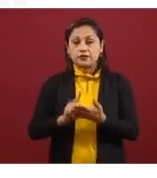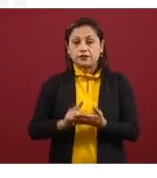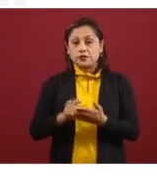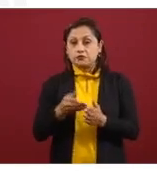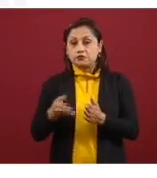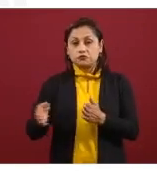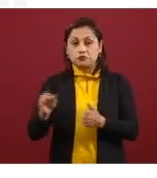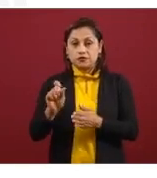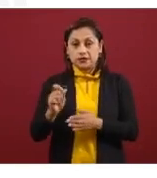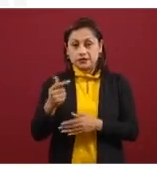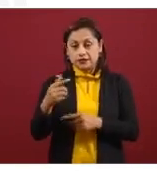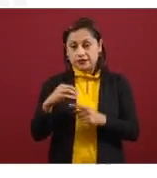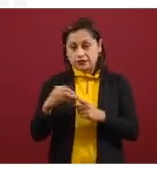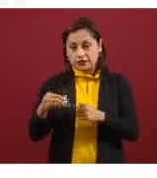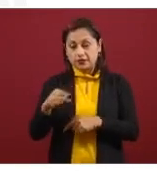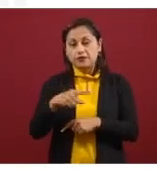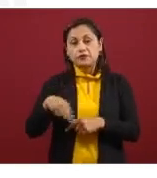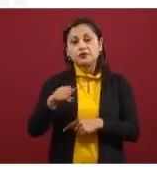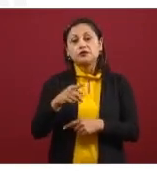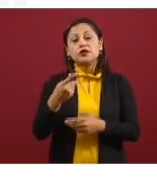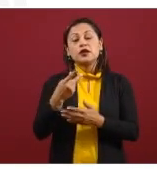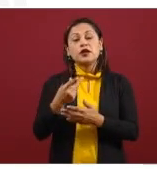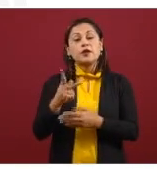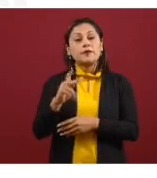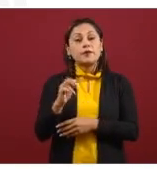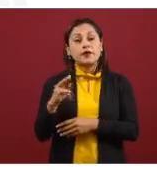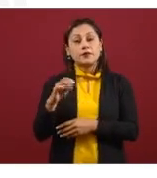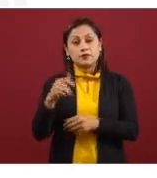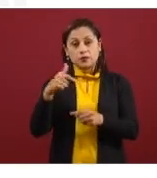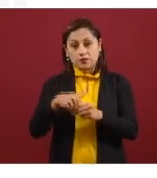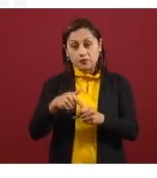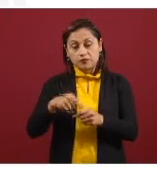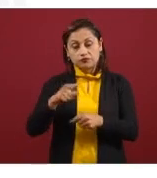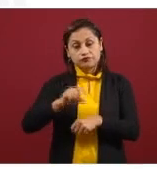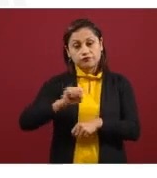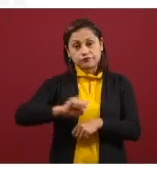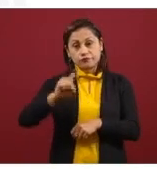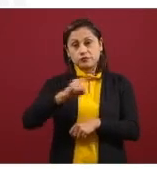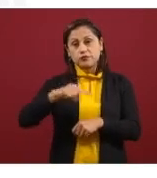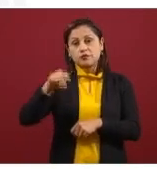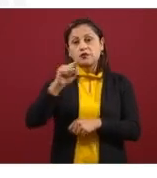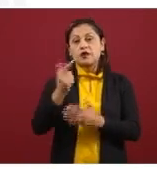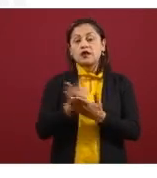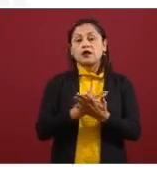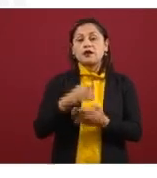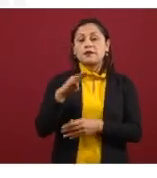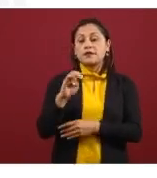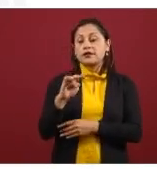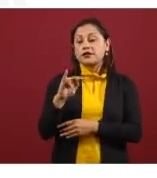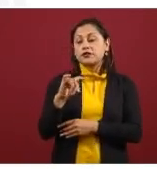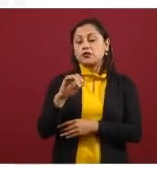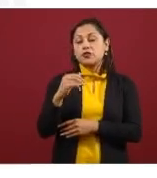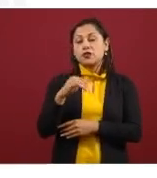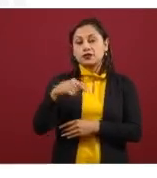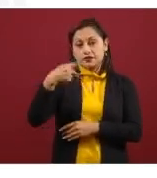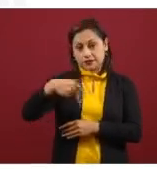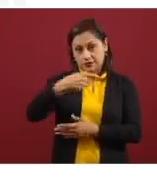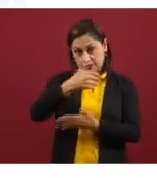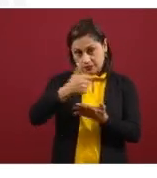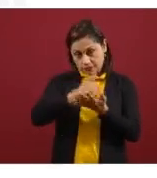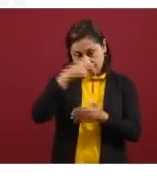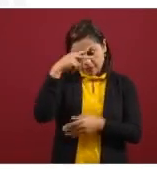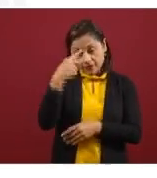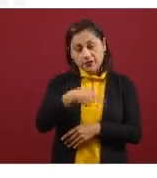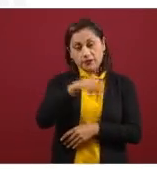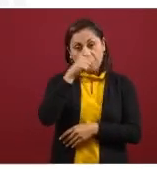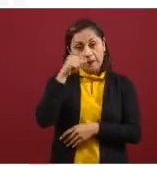centavos. En la gasolina premium, la más alta con el margen más alto, Mega Gasolineras, Benito Juárez, aquí en la Ciudad de México,